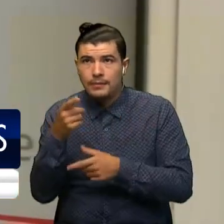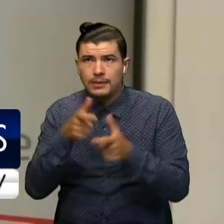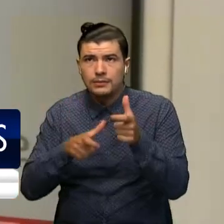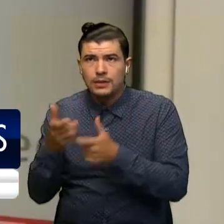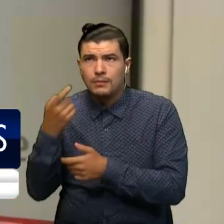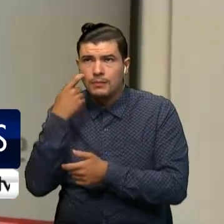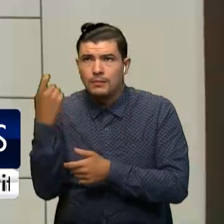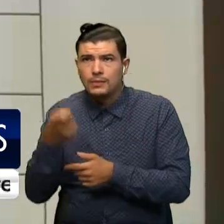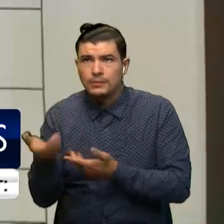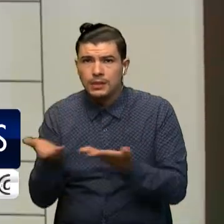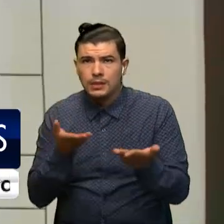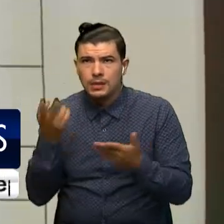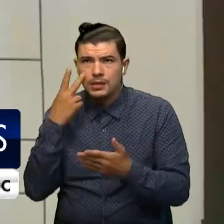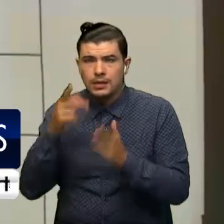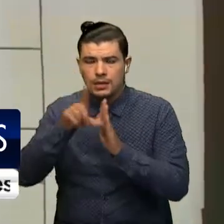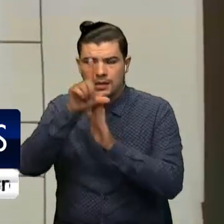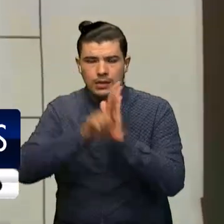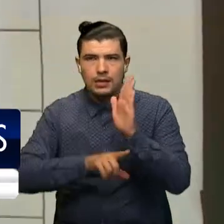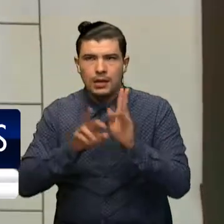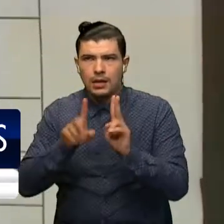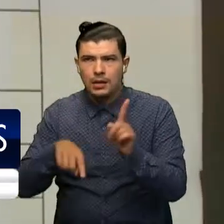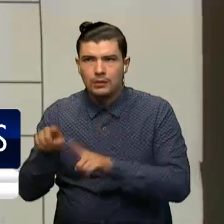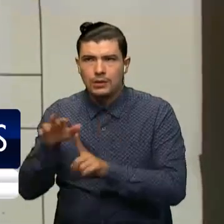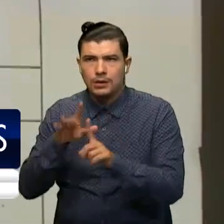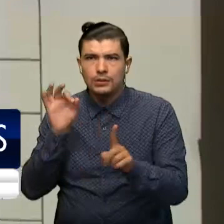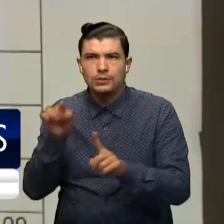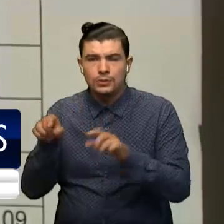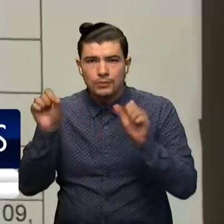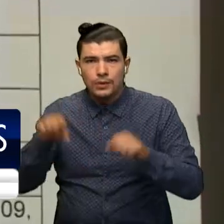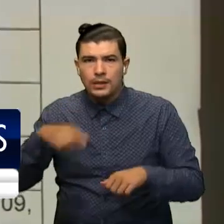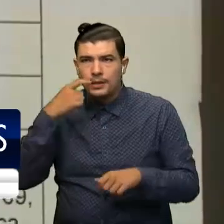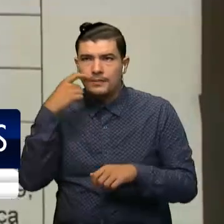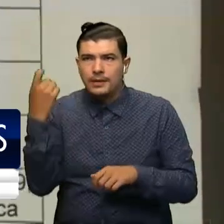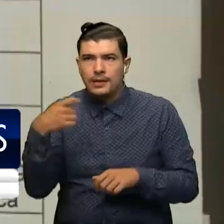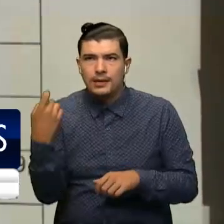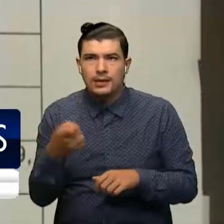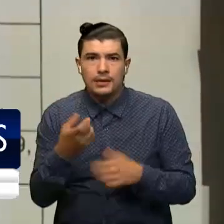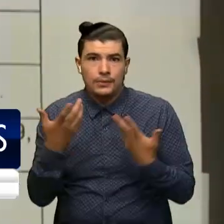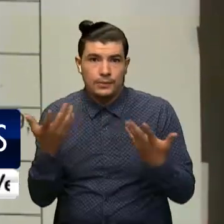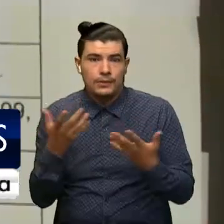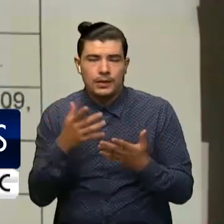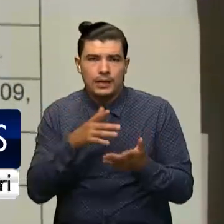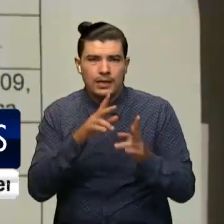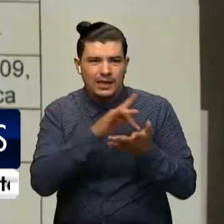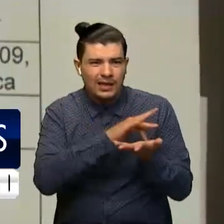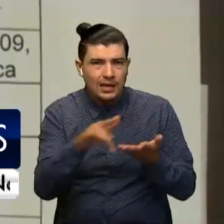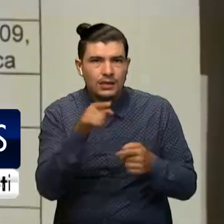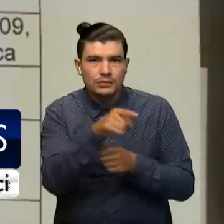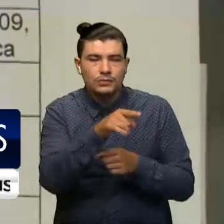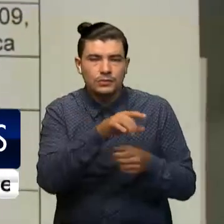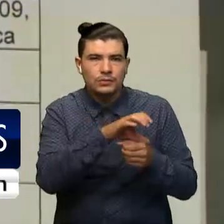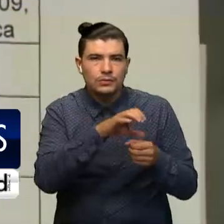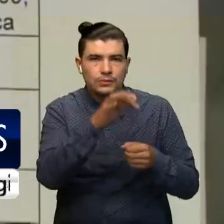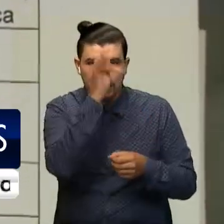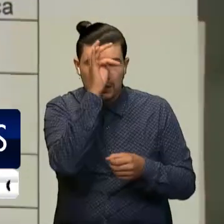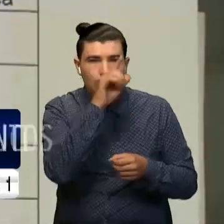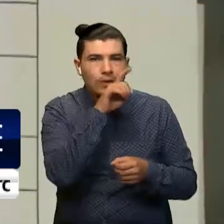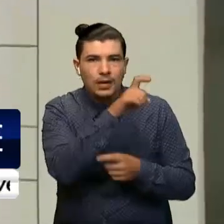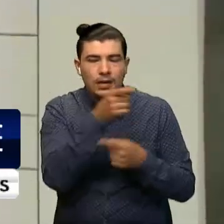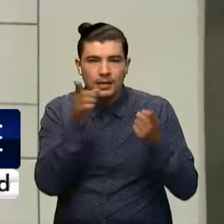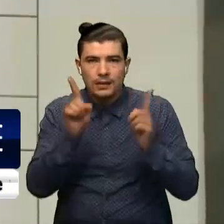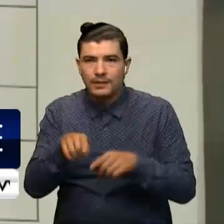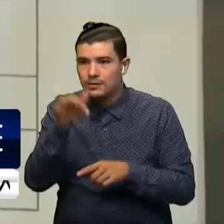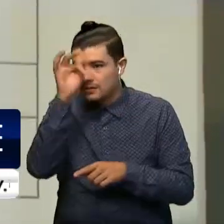servicio les fue colocada a la lista de las opciones que pueden visitar teniendo mayor carga para temas de urgencias la clínica bucaramanga y la clínica